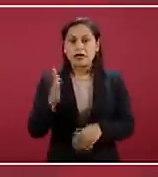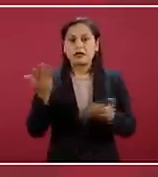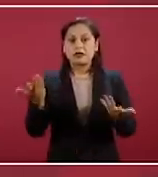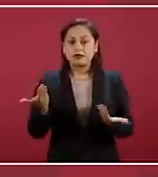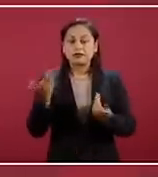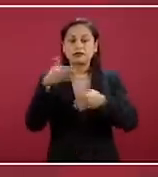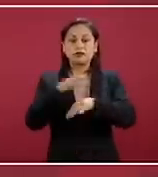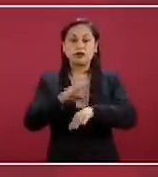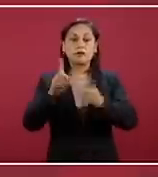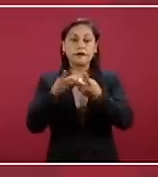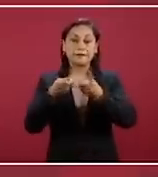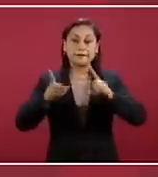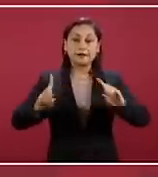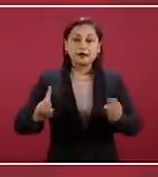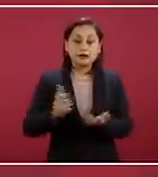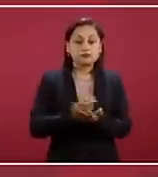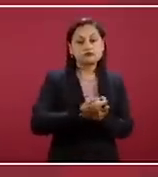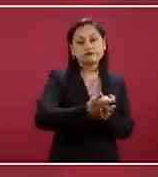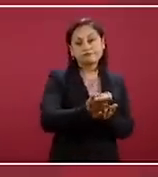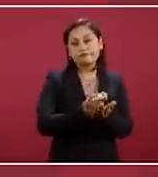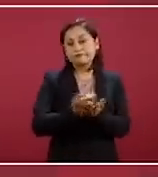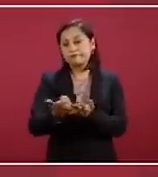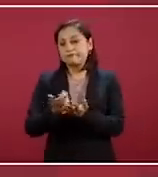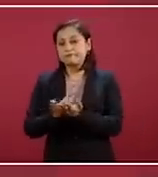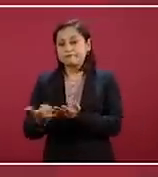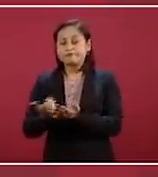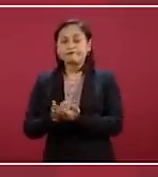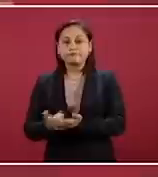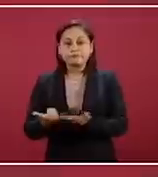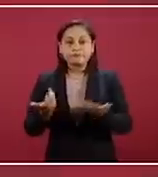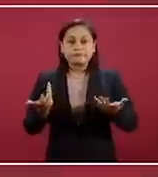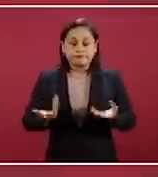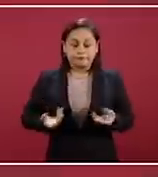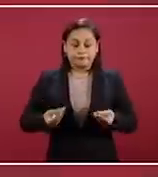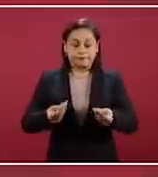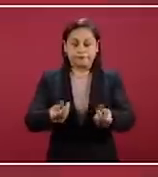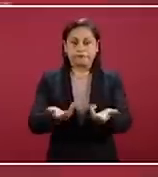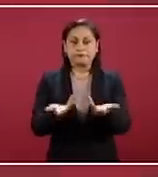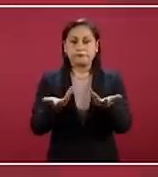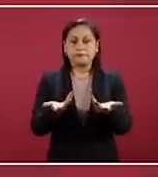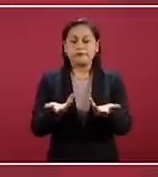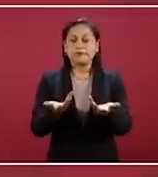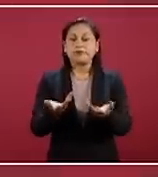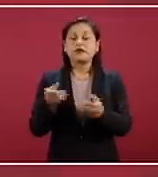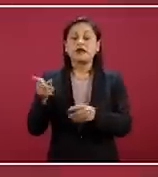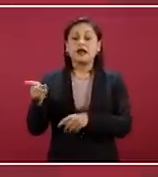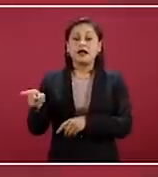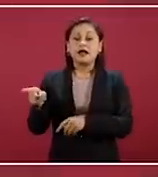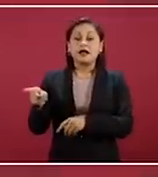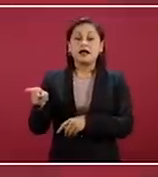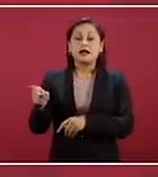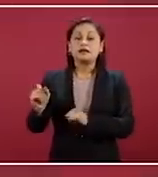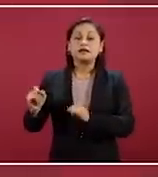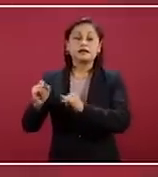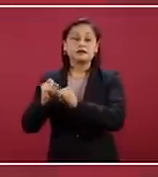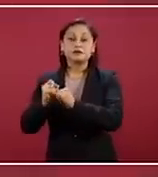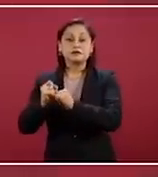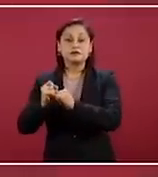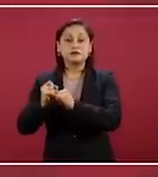desarrollo, distribución del ingreso. Entonces, esto es lo que puede